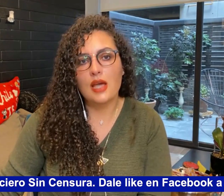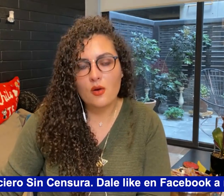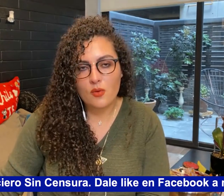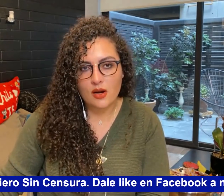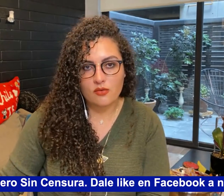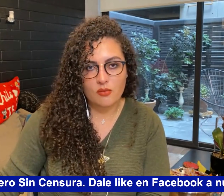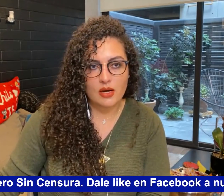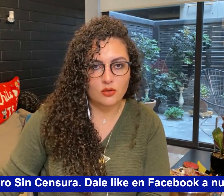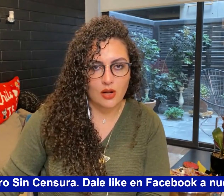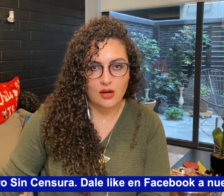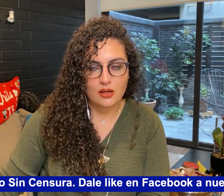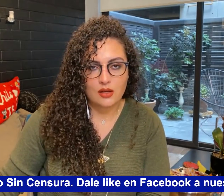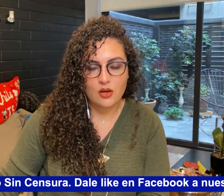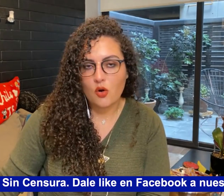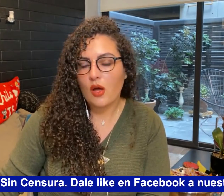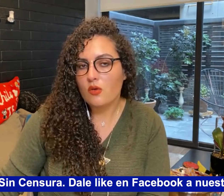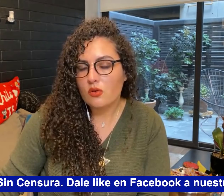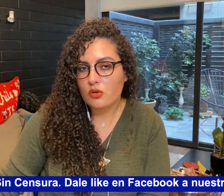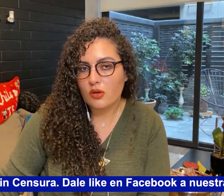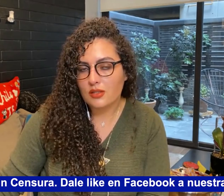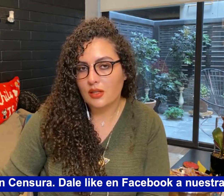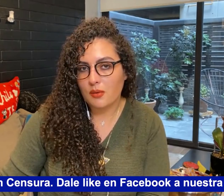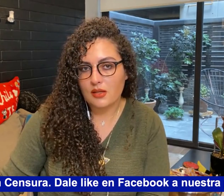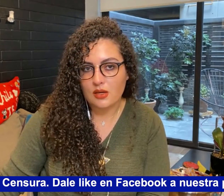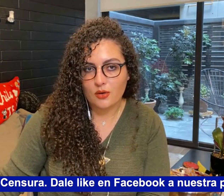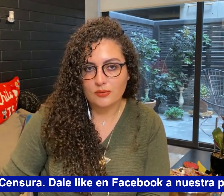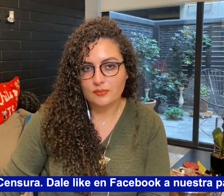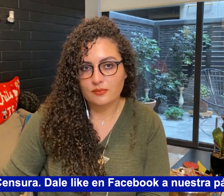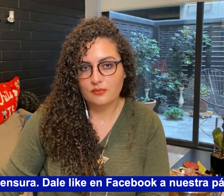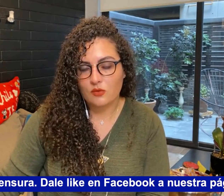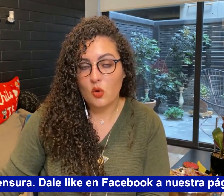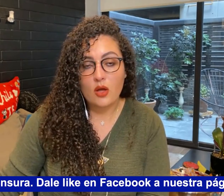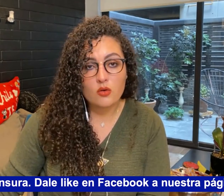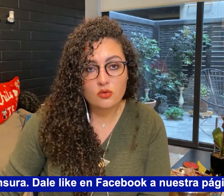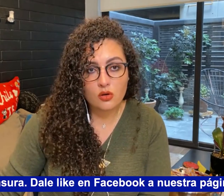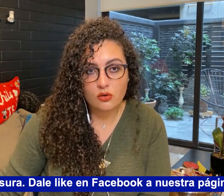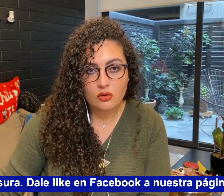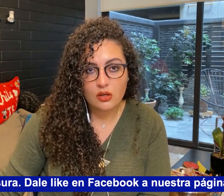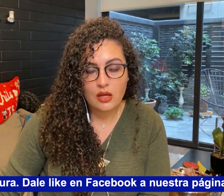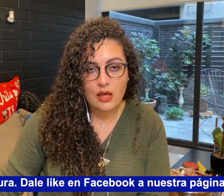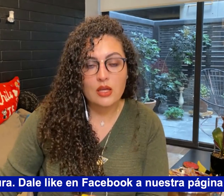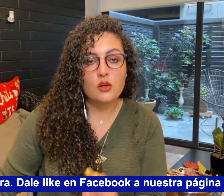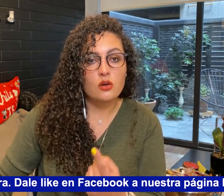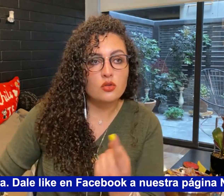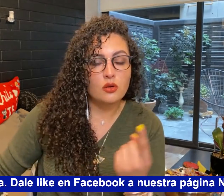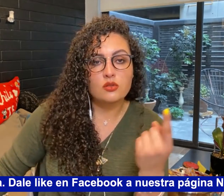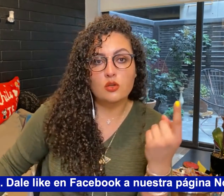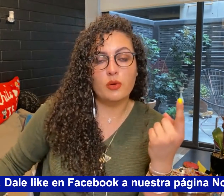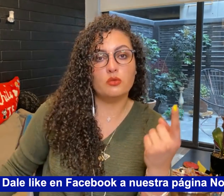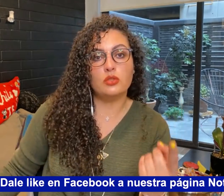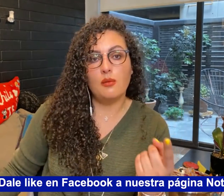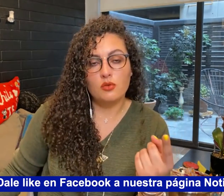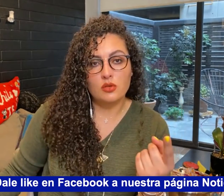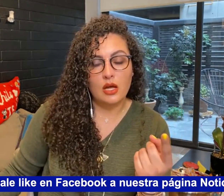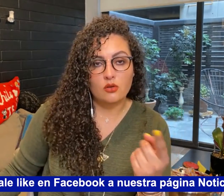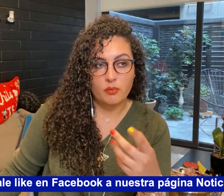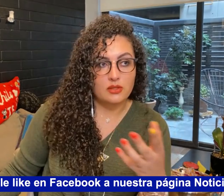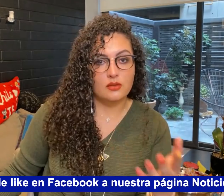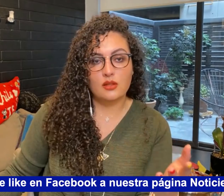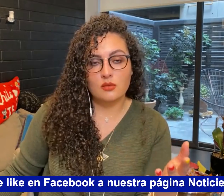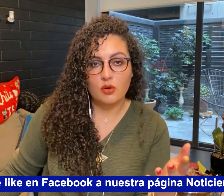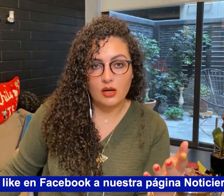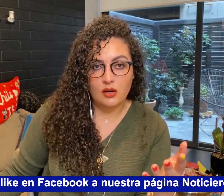no hacer una reforma electoral. No hay uno solo que se atreviera a hacerlo. No hay uno solo. Incluso cuando se los preguntamos